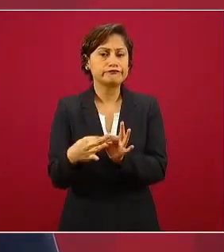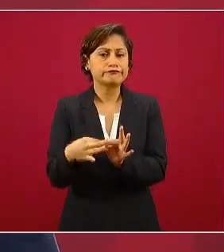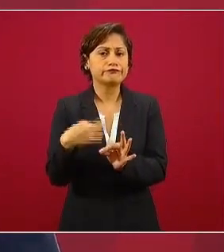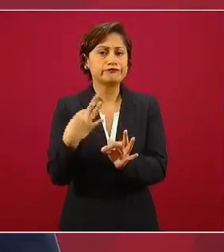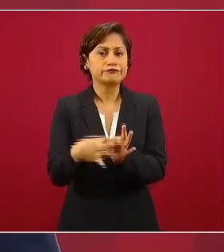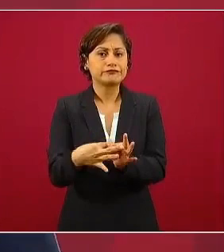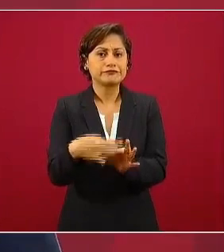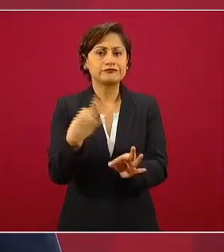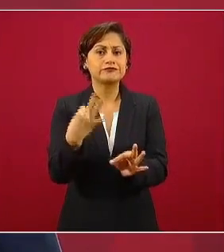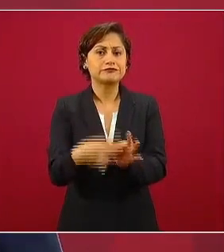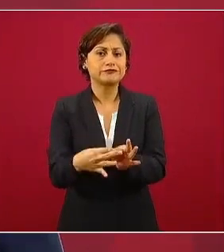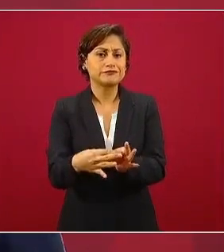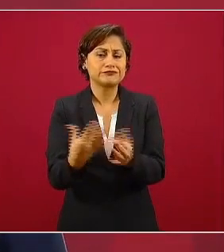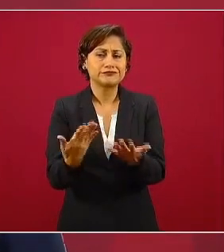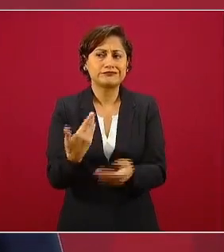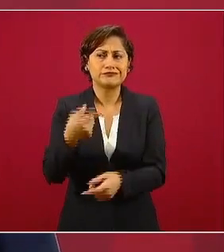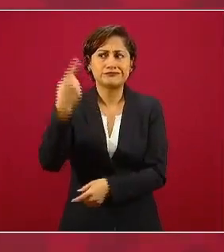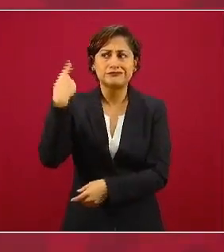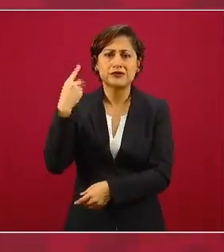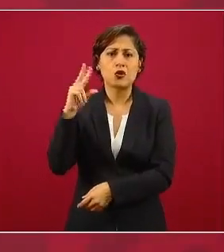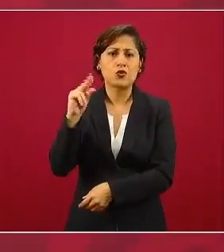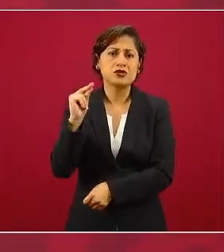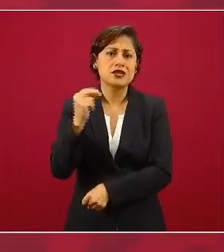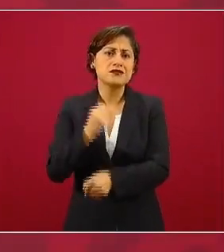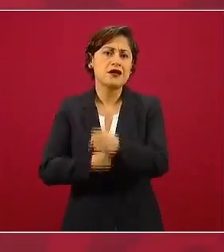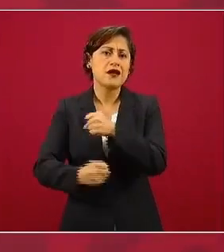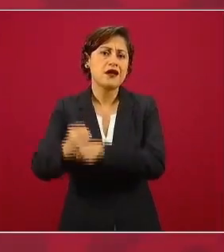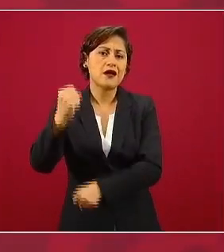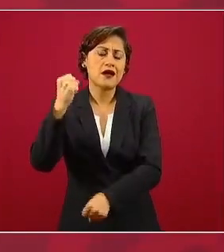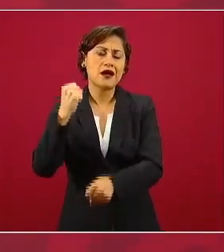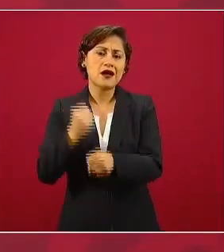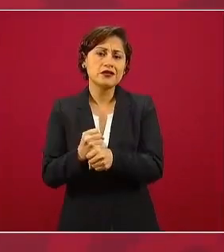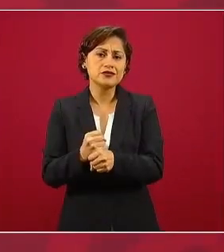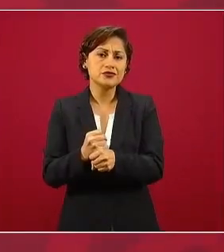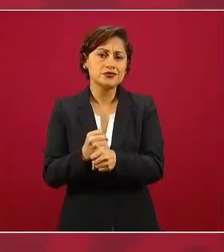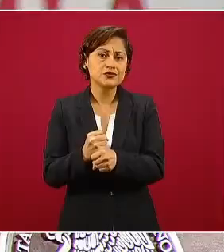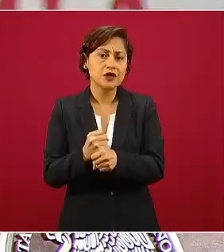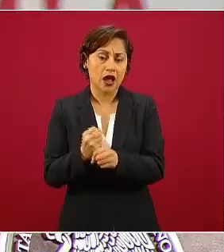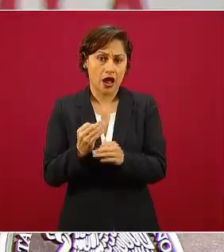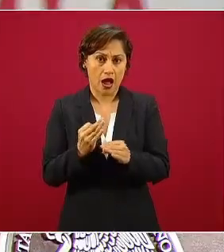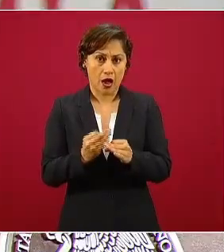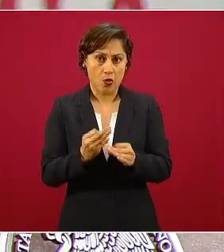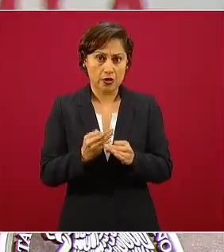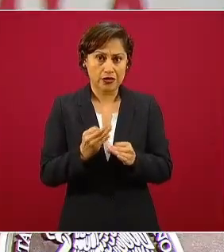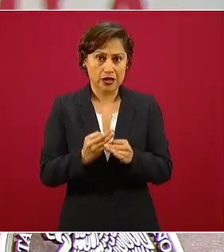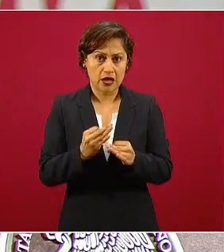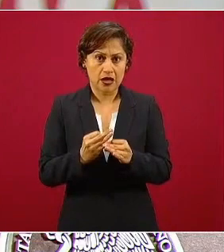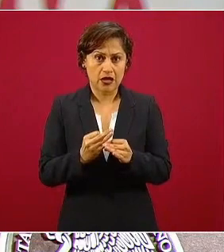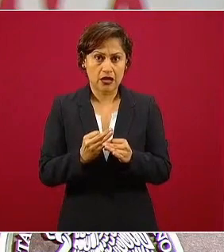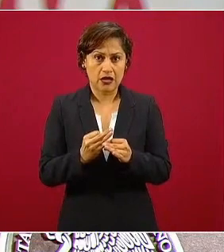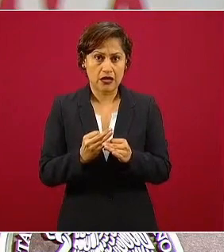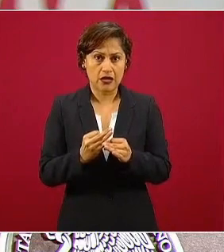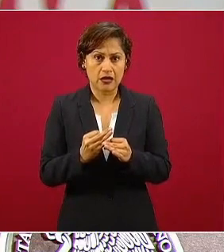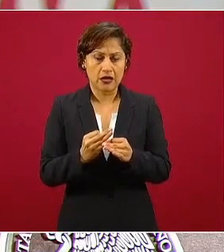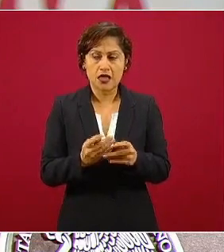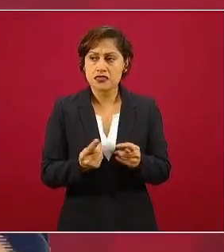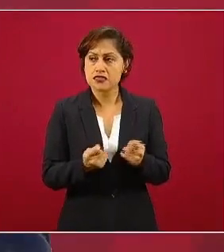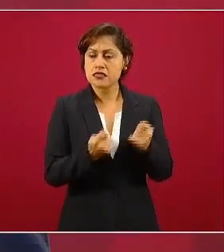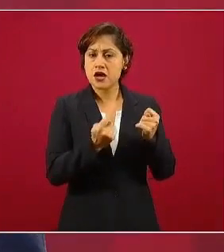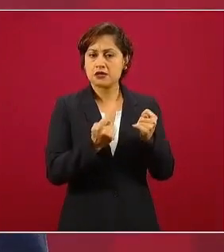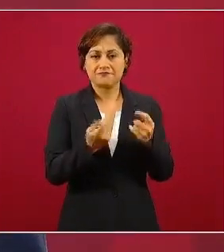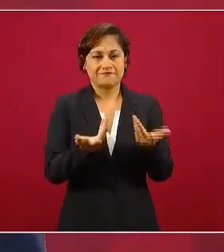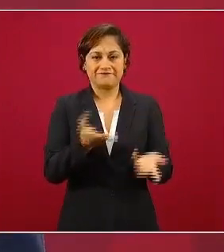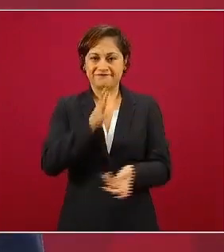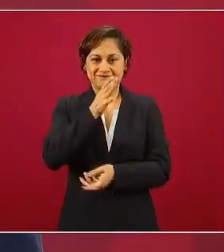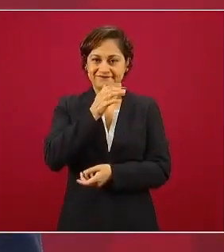desde hace 80 años. ¿Por qué ahora no lo vamos a cumplir?